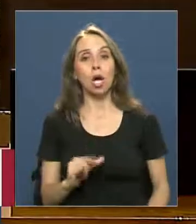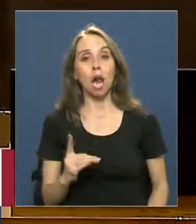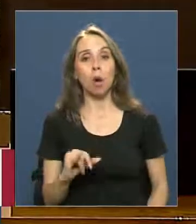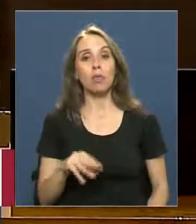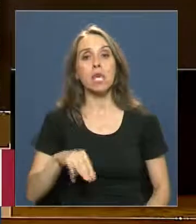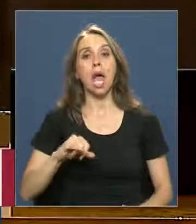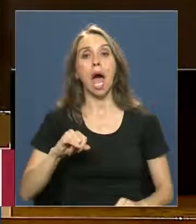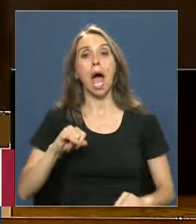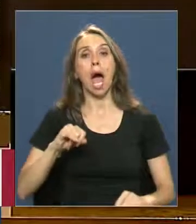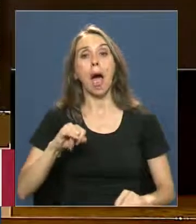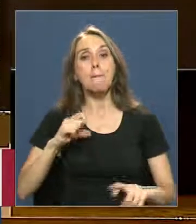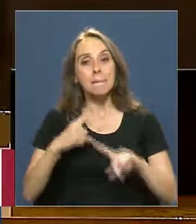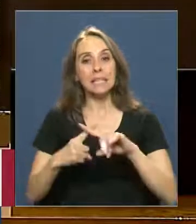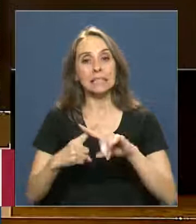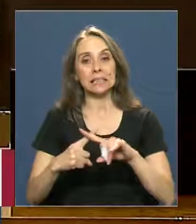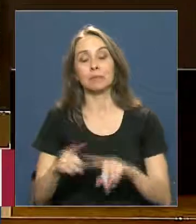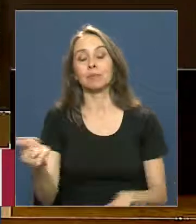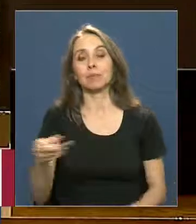Tiene usted la palabra.